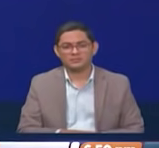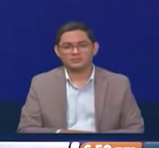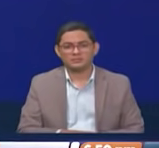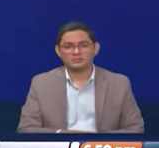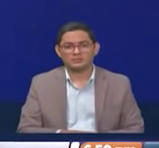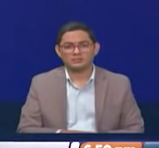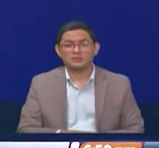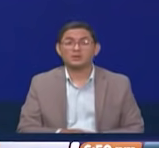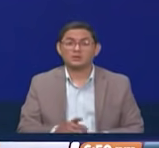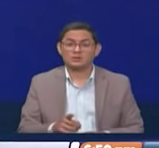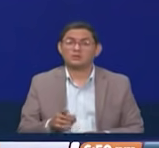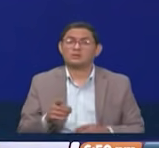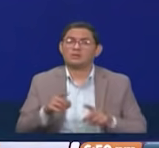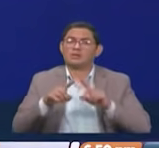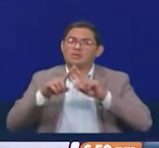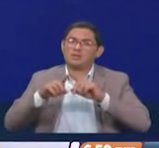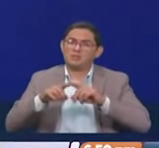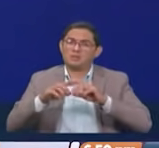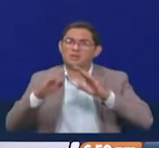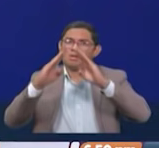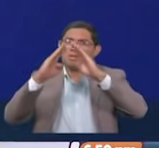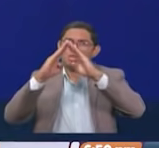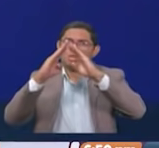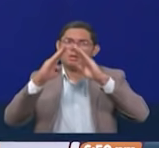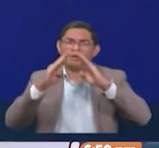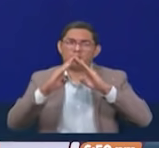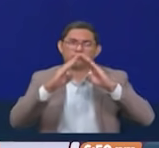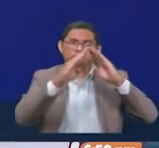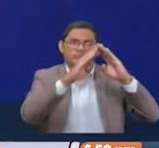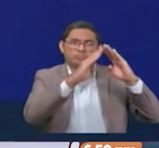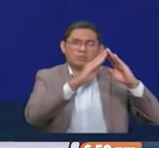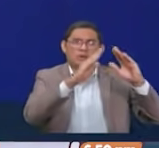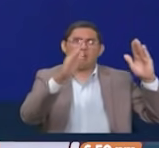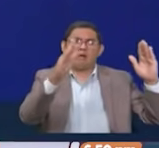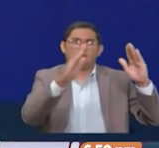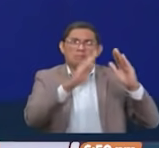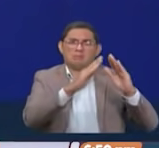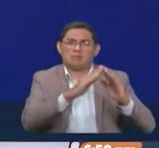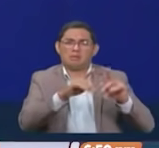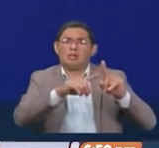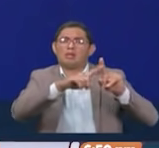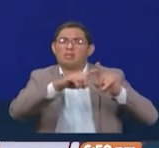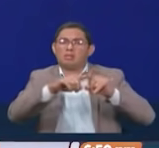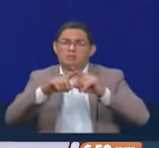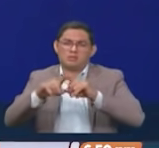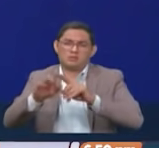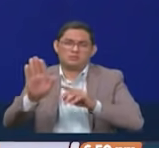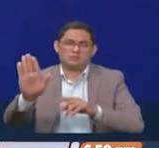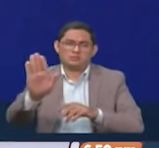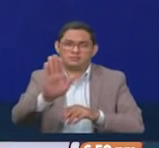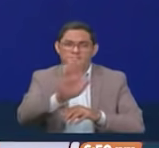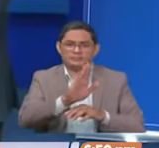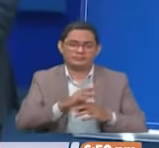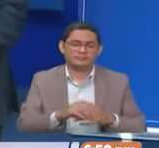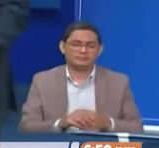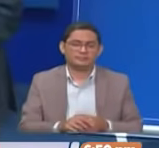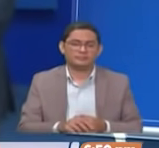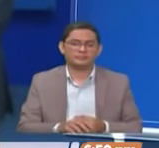de las instalaciones y de la organización que lleve a cabo cada internación